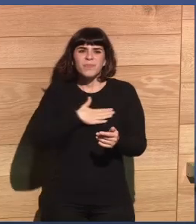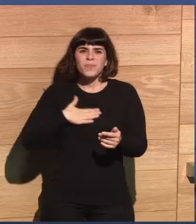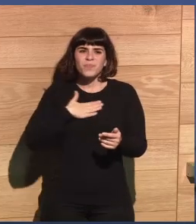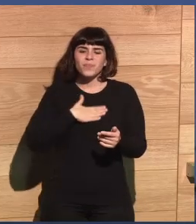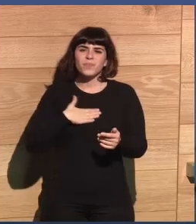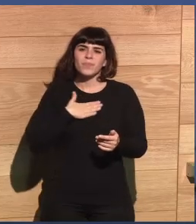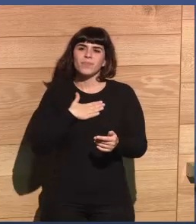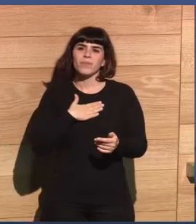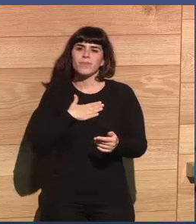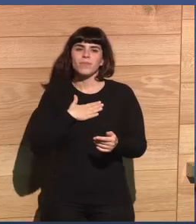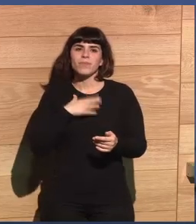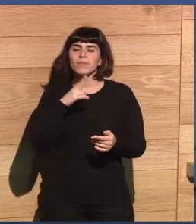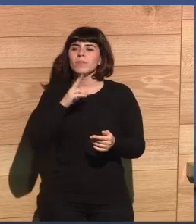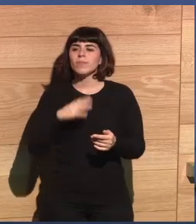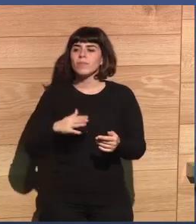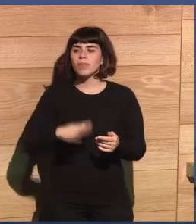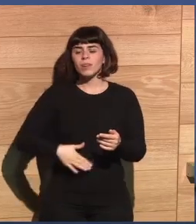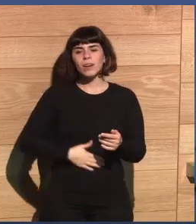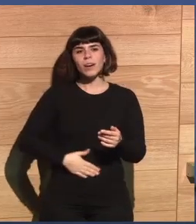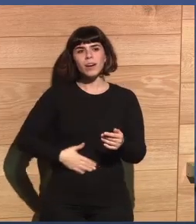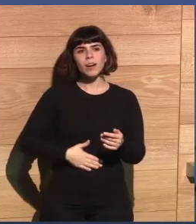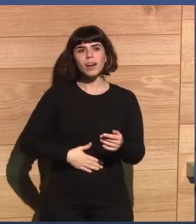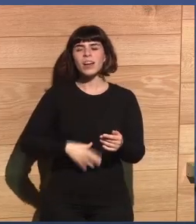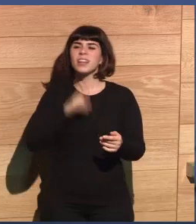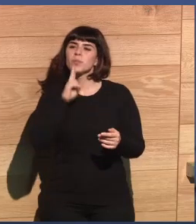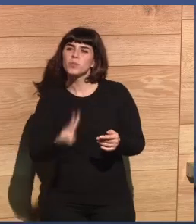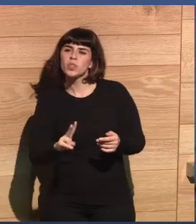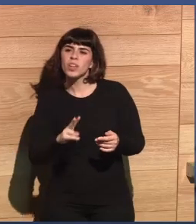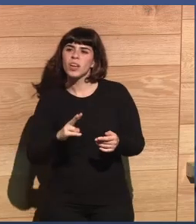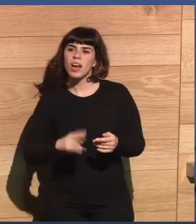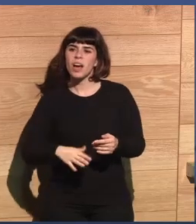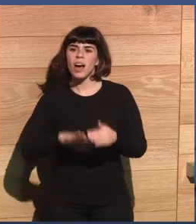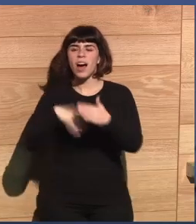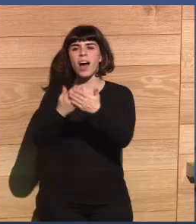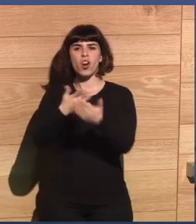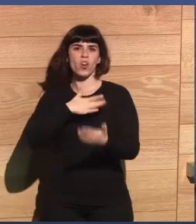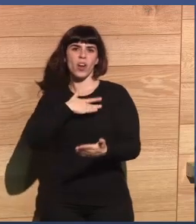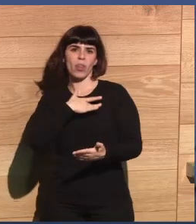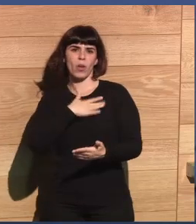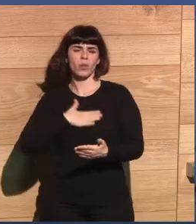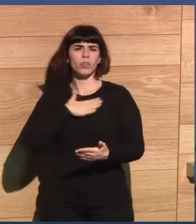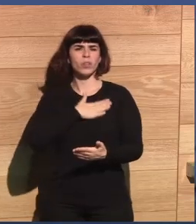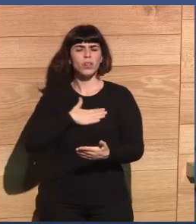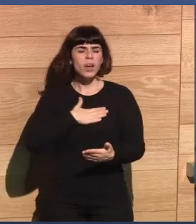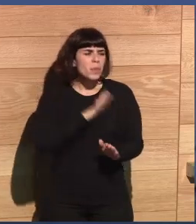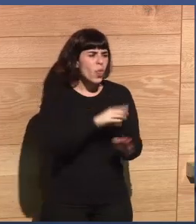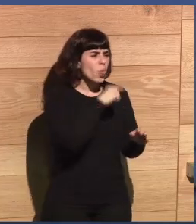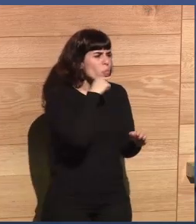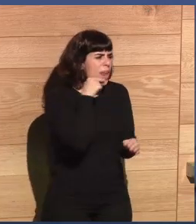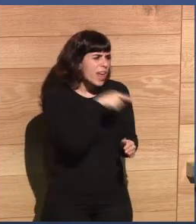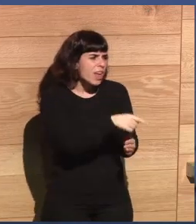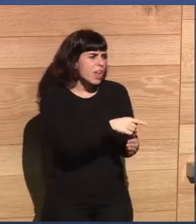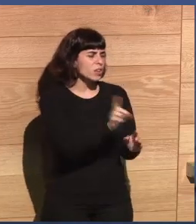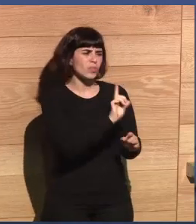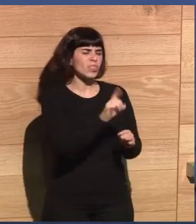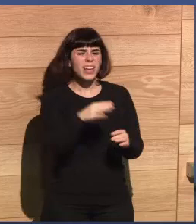contestó mientras se tocaba la tripa. «O por aquí», y subió entonces las manos al corazón. Pero a ver, ¿te duele?»